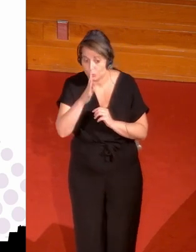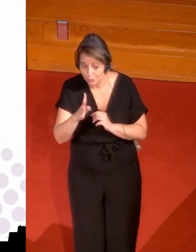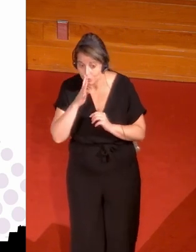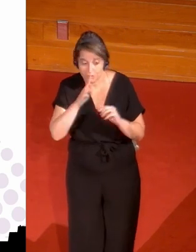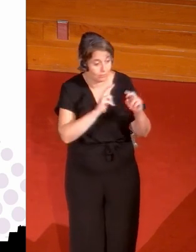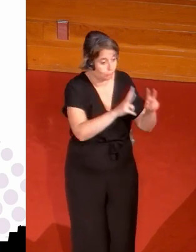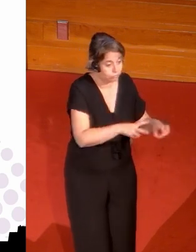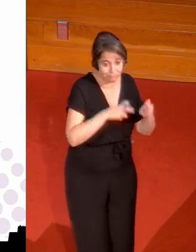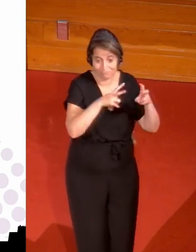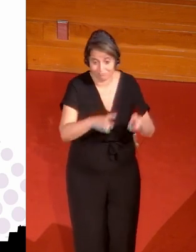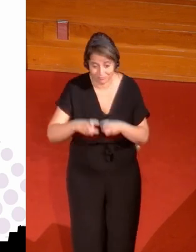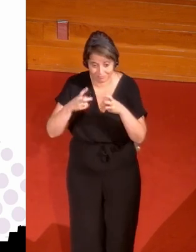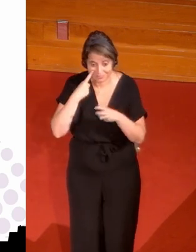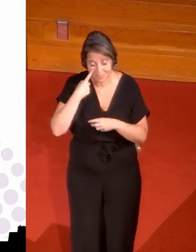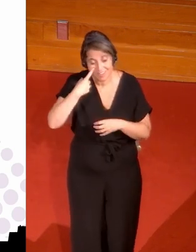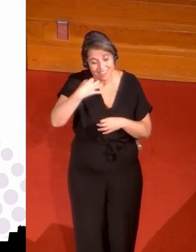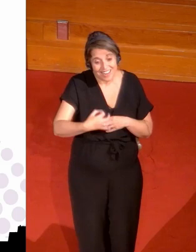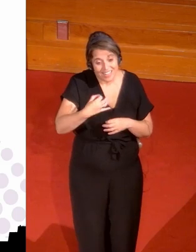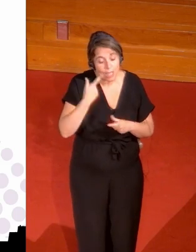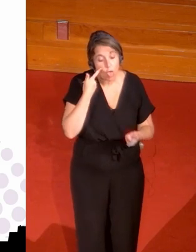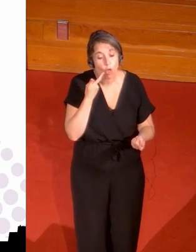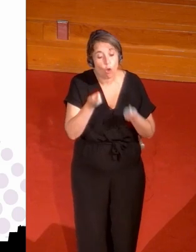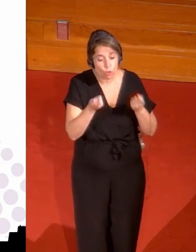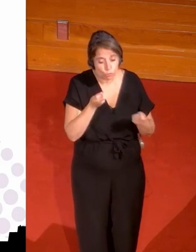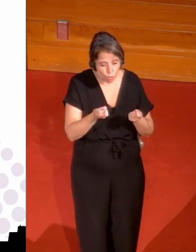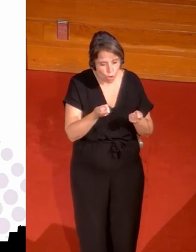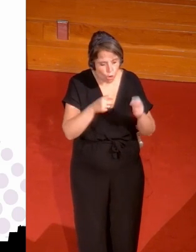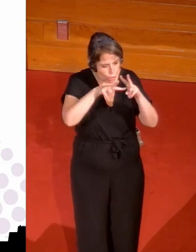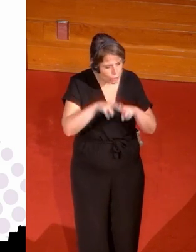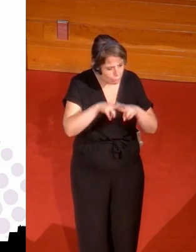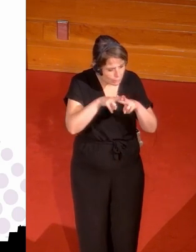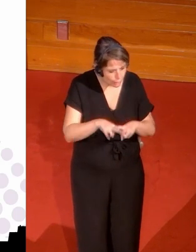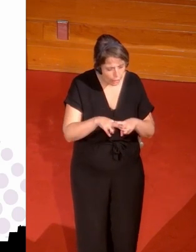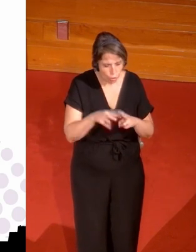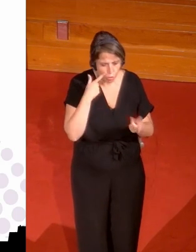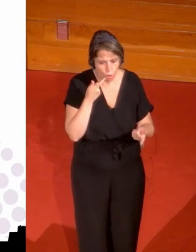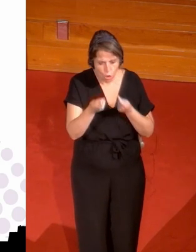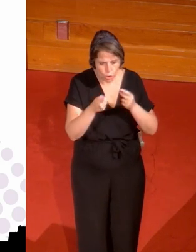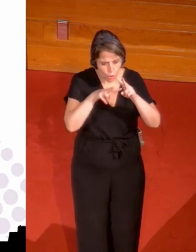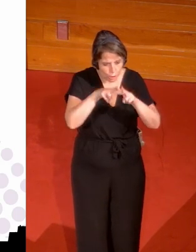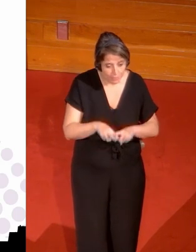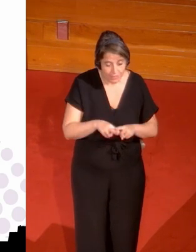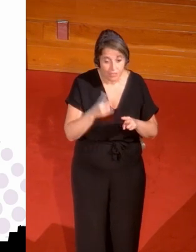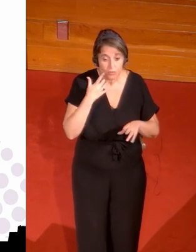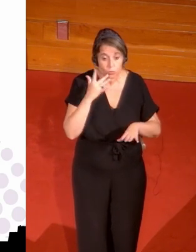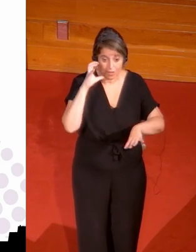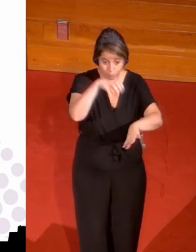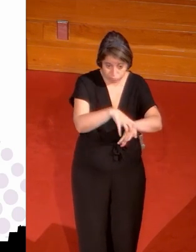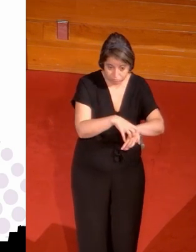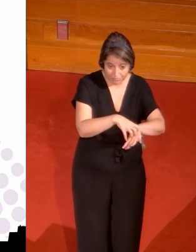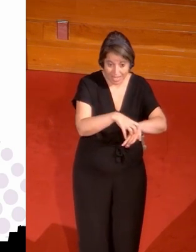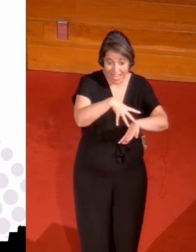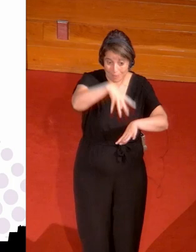ariete en en las sesiones de control de investigación al asalto al